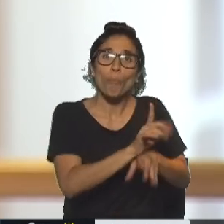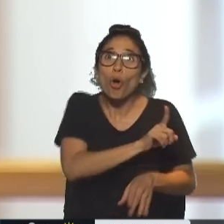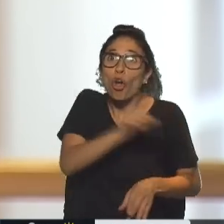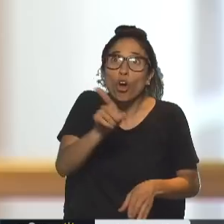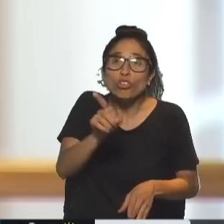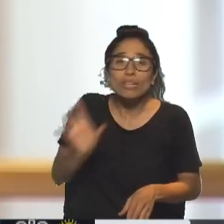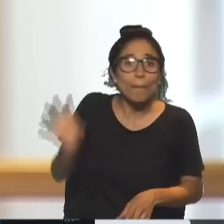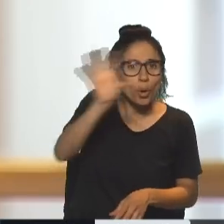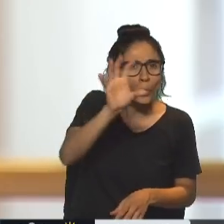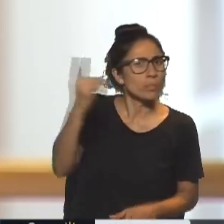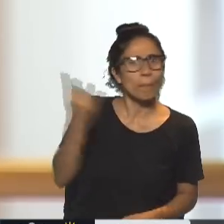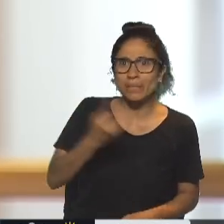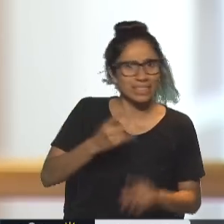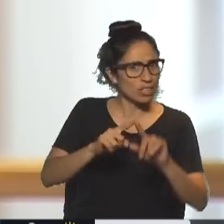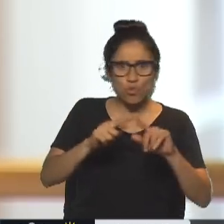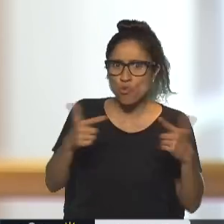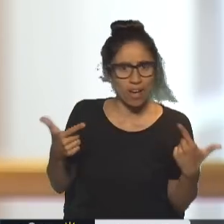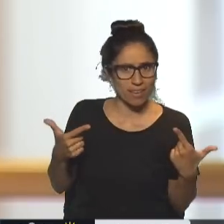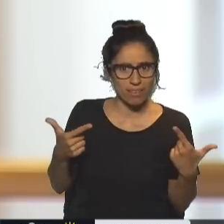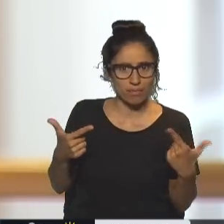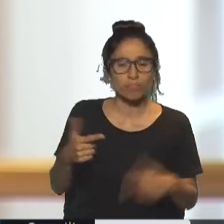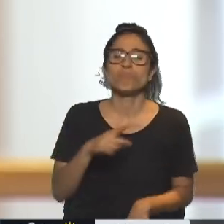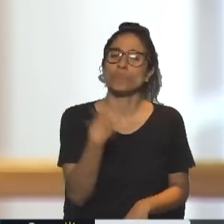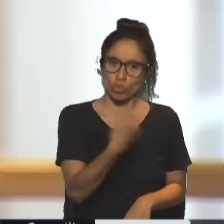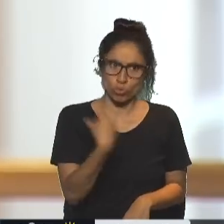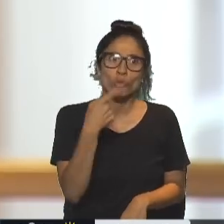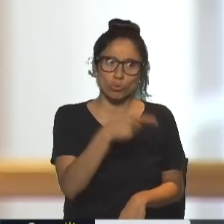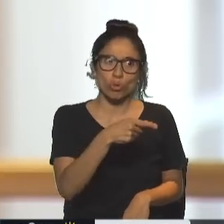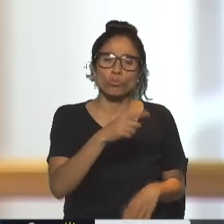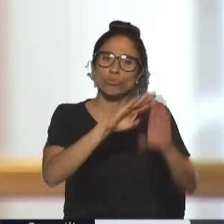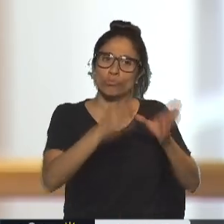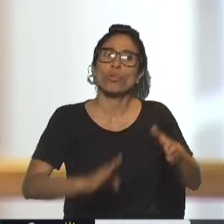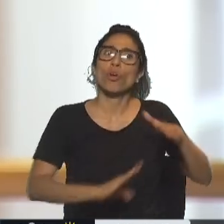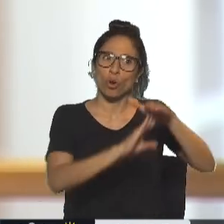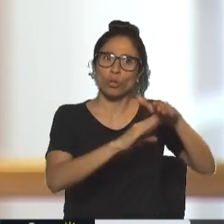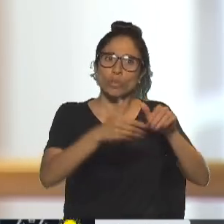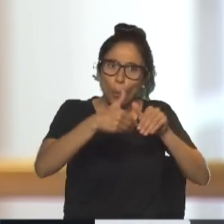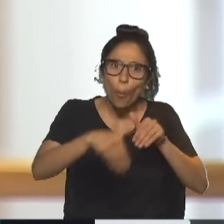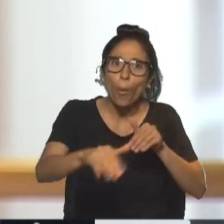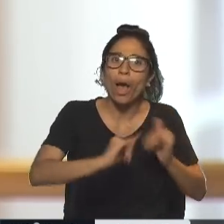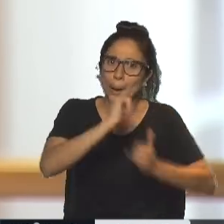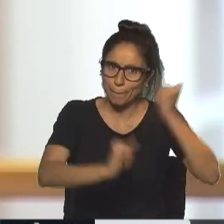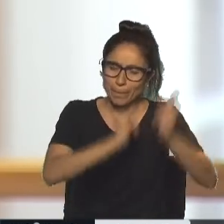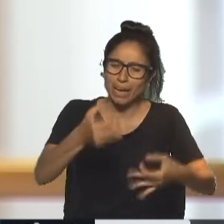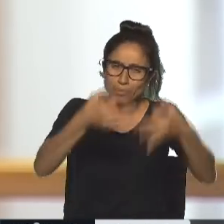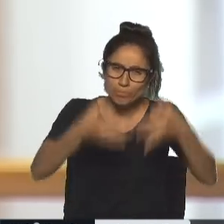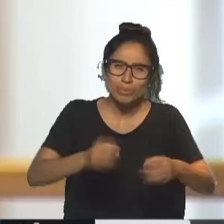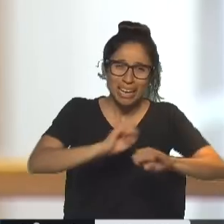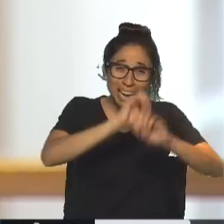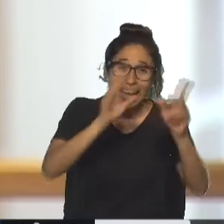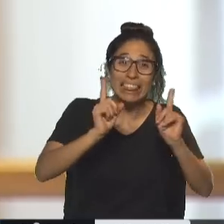Corte informando este incumplimiento y vamos a denunciar a los organismos, vamos a denunciar a cada uno